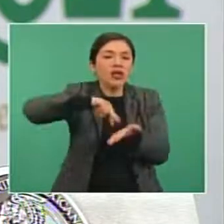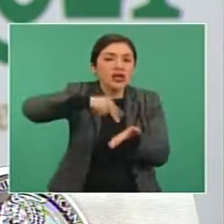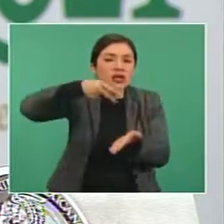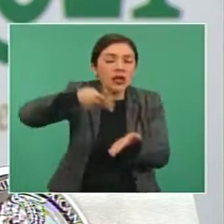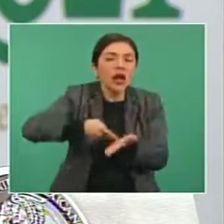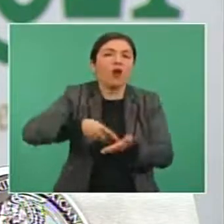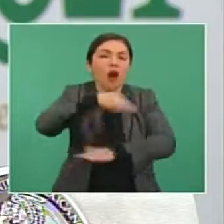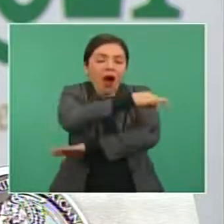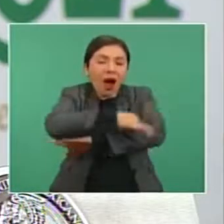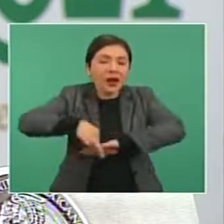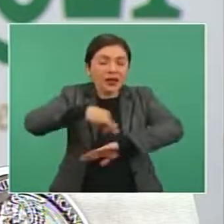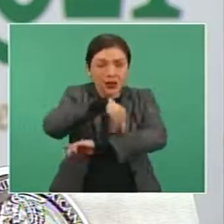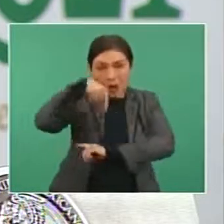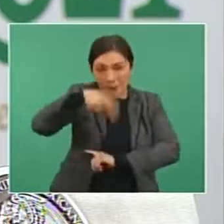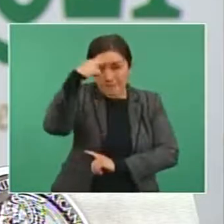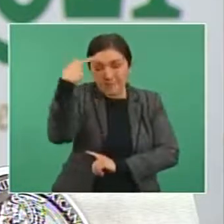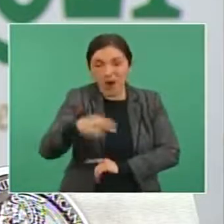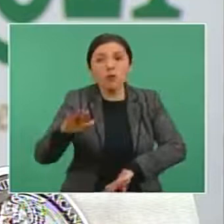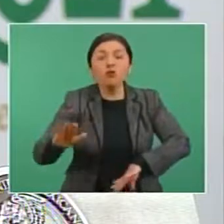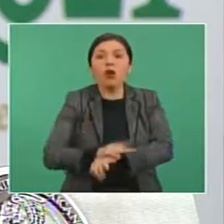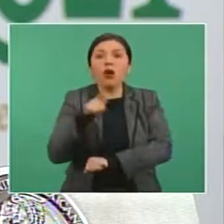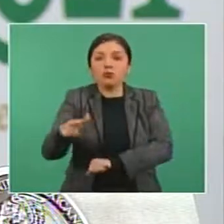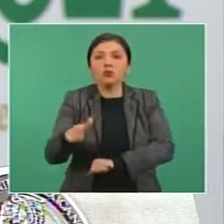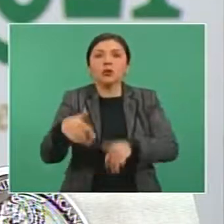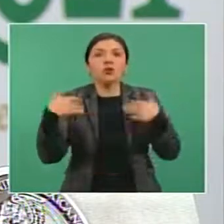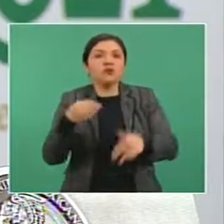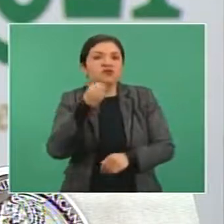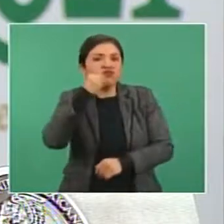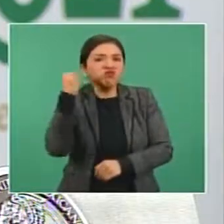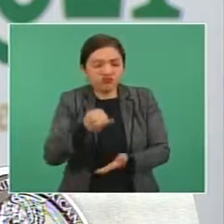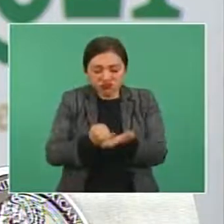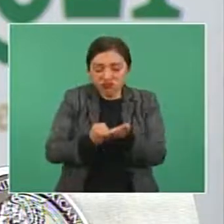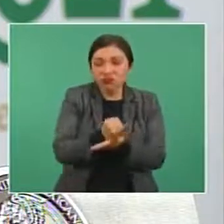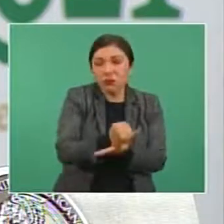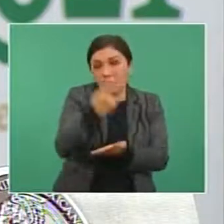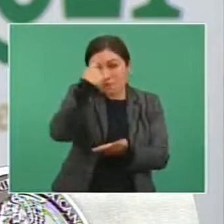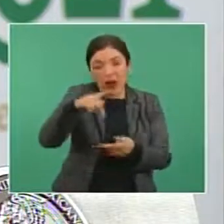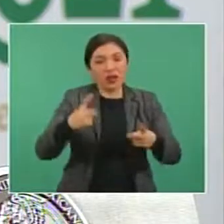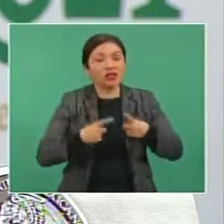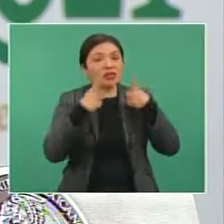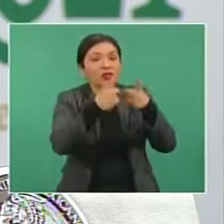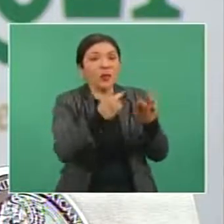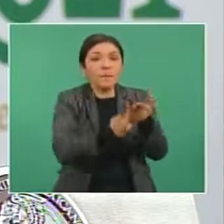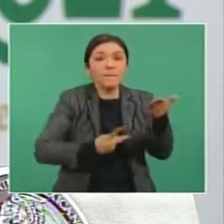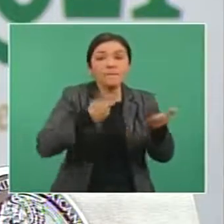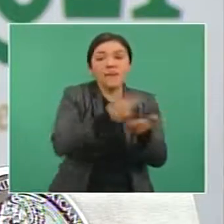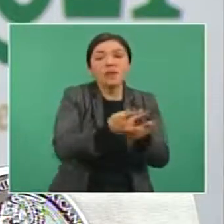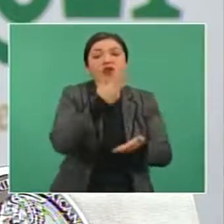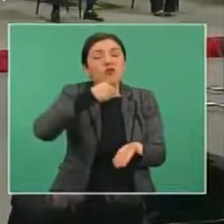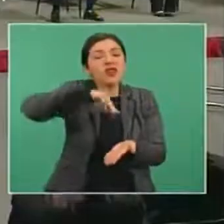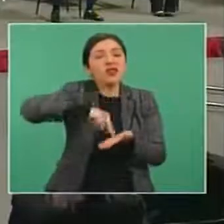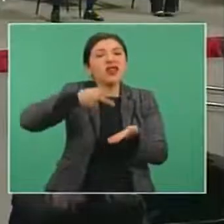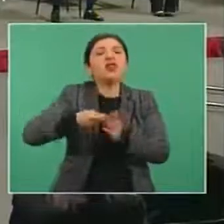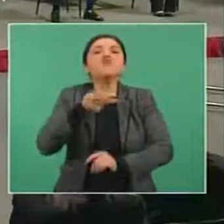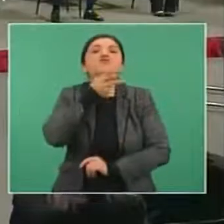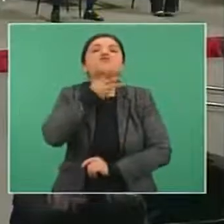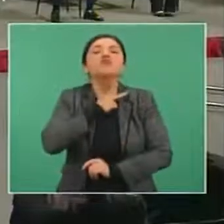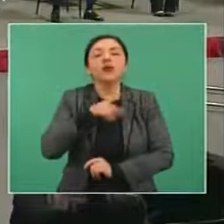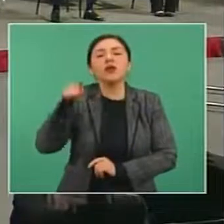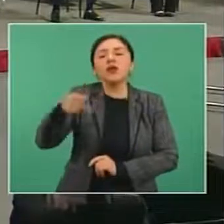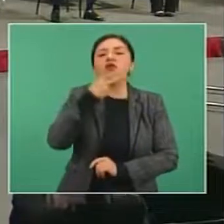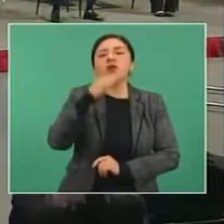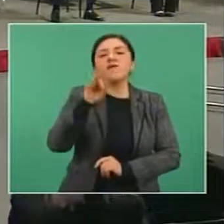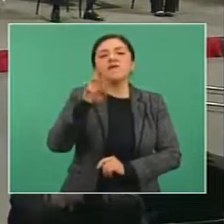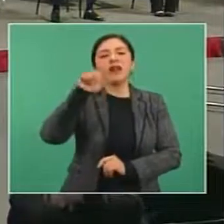Arquitectos de México, por la magnífica decisión de otorgar al ingeniero petrolero Francisco Garay Cochea